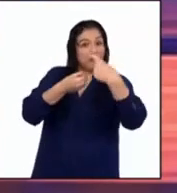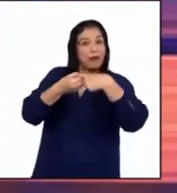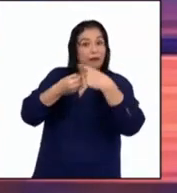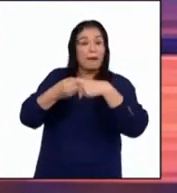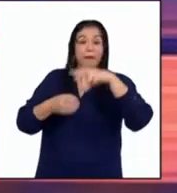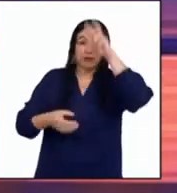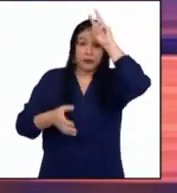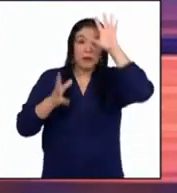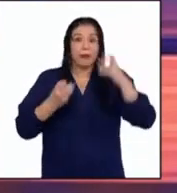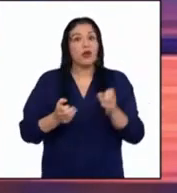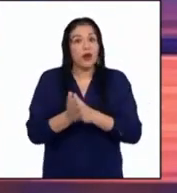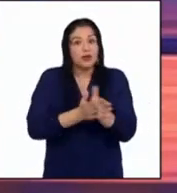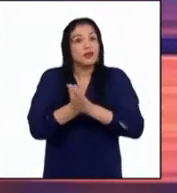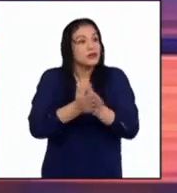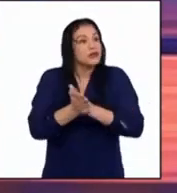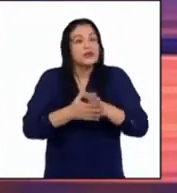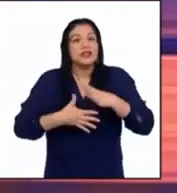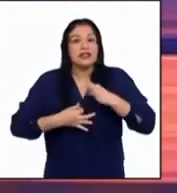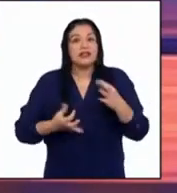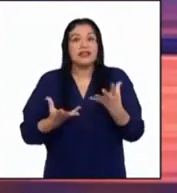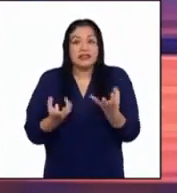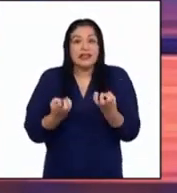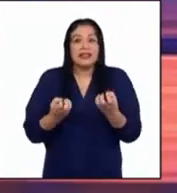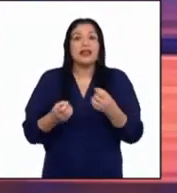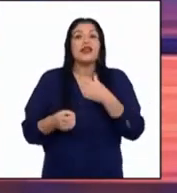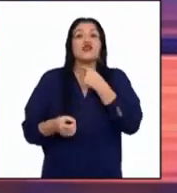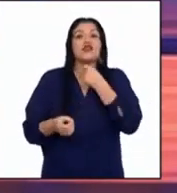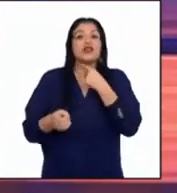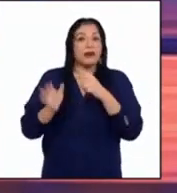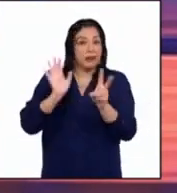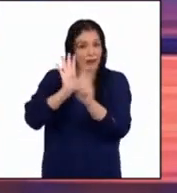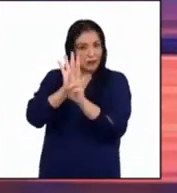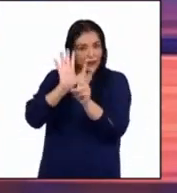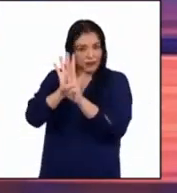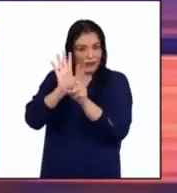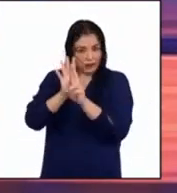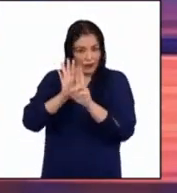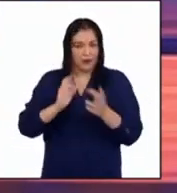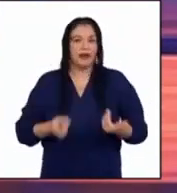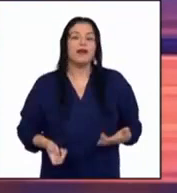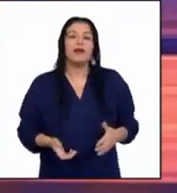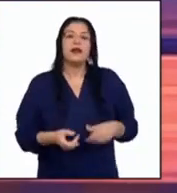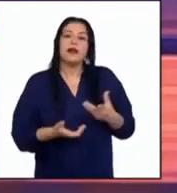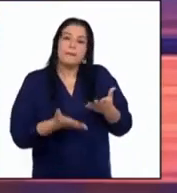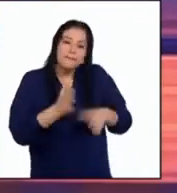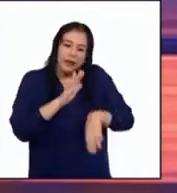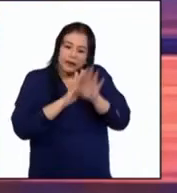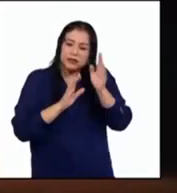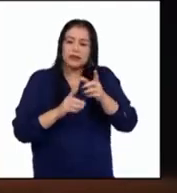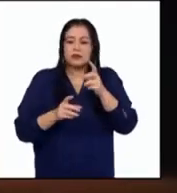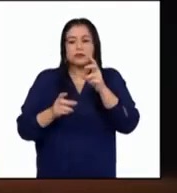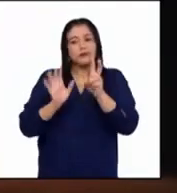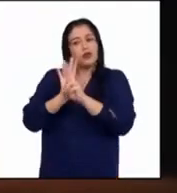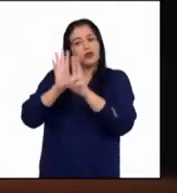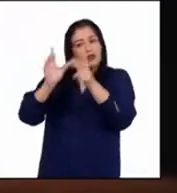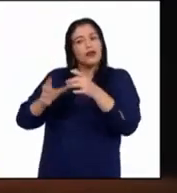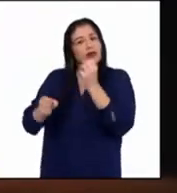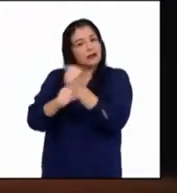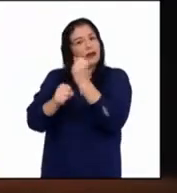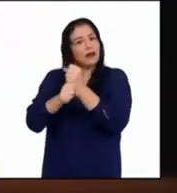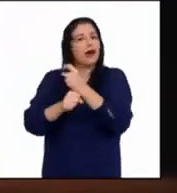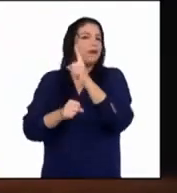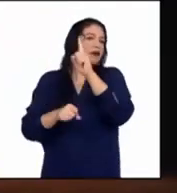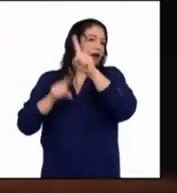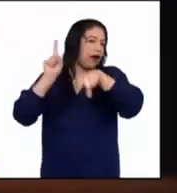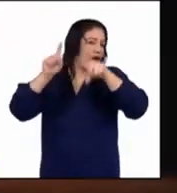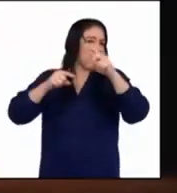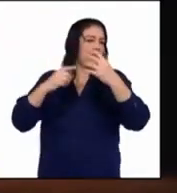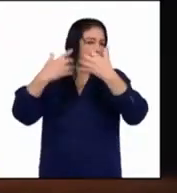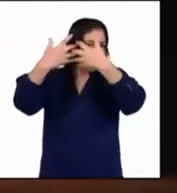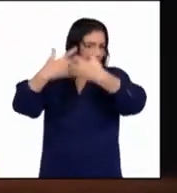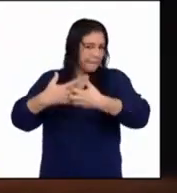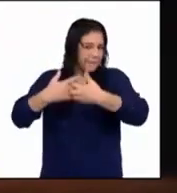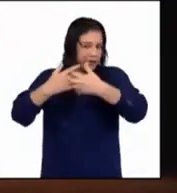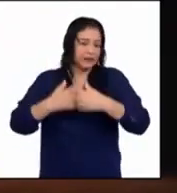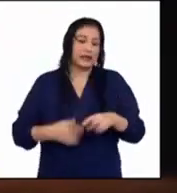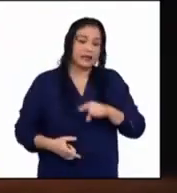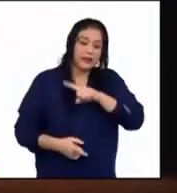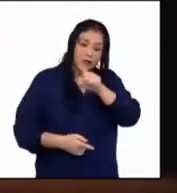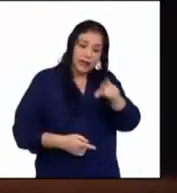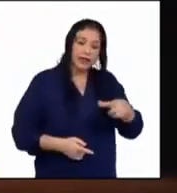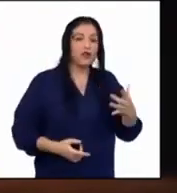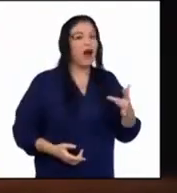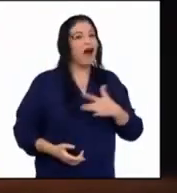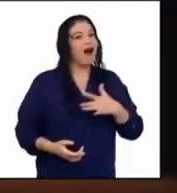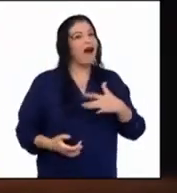peruanos estaban muy interesados en hacer voluntariado, particularmente los voluntarios que trabajaban en las empresas. Y si bien esto nos generó